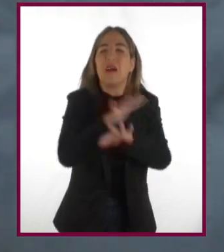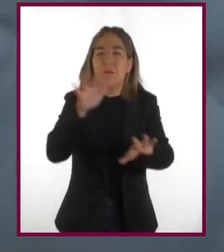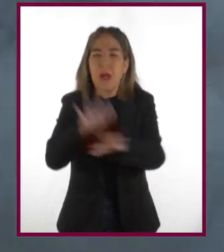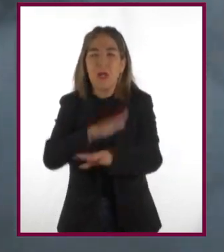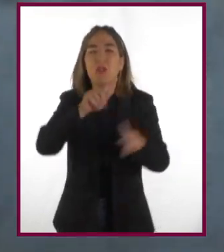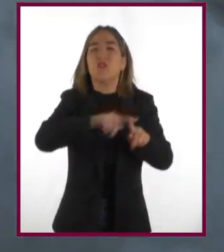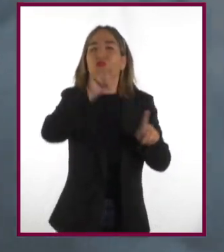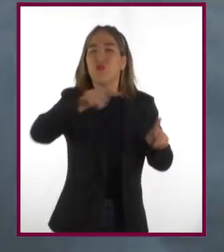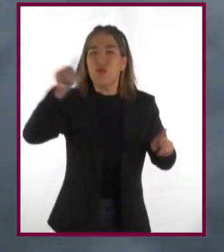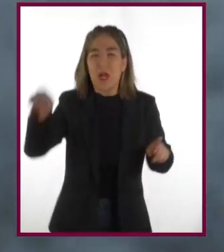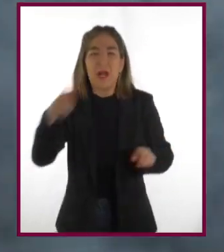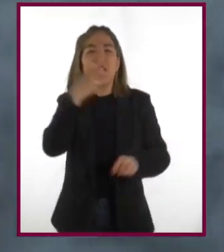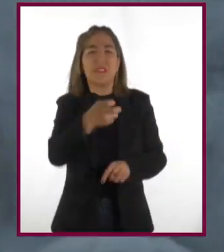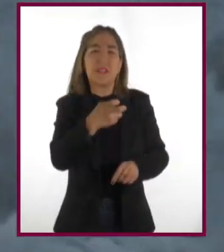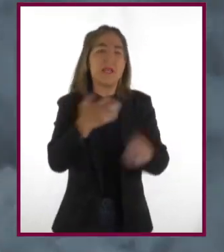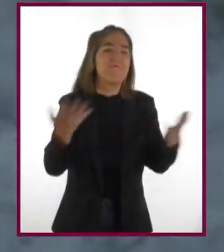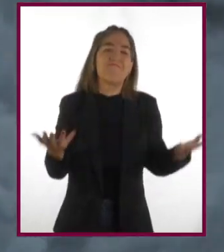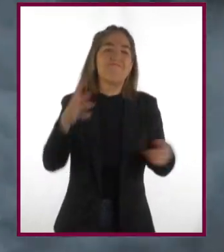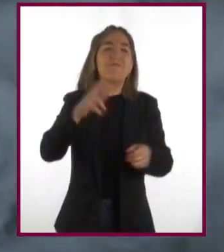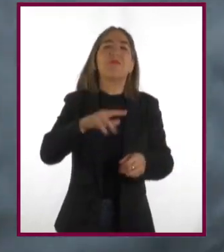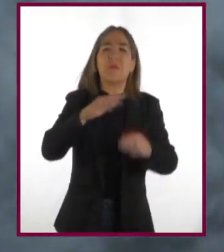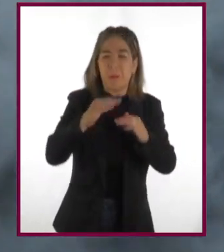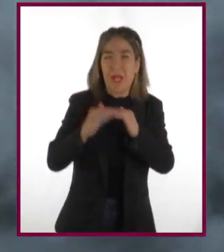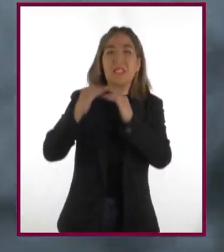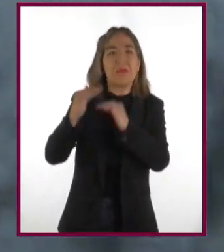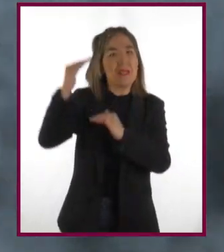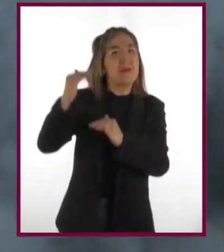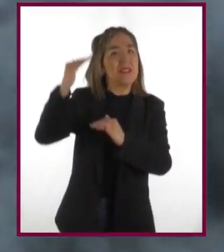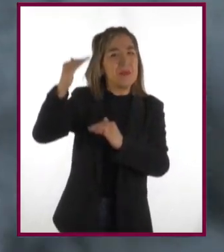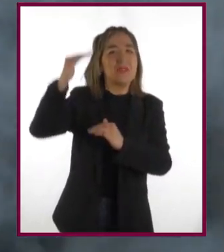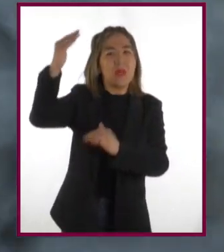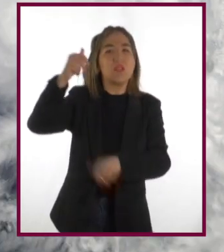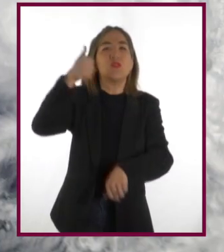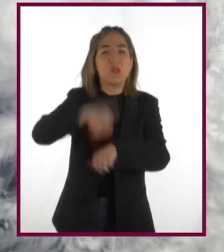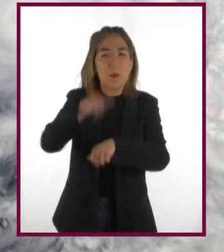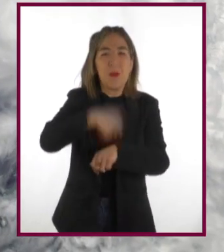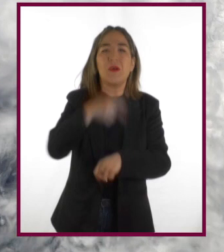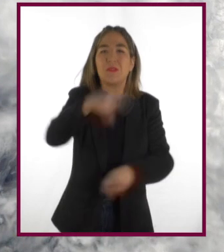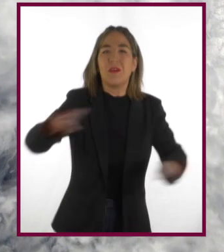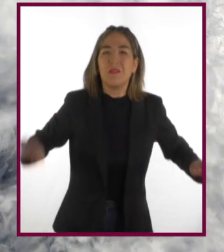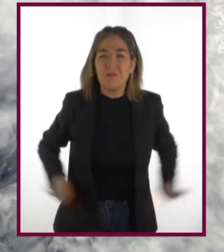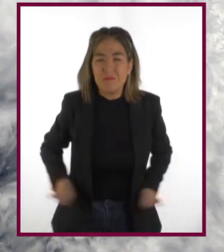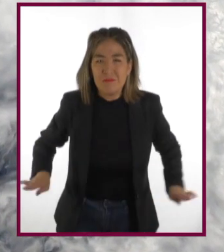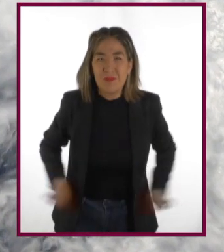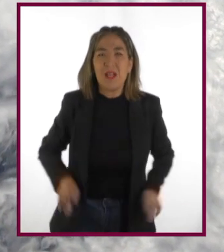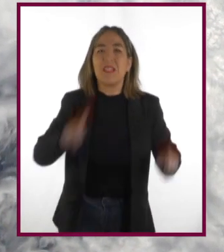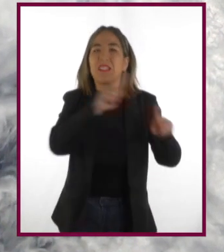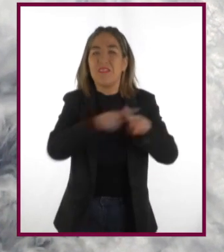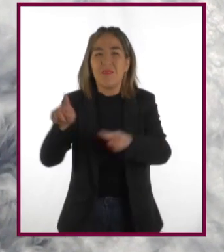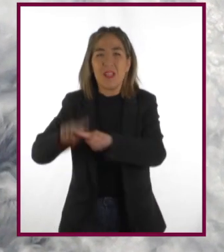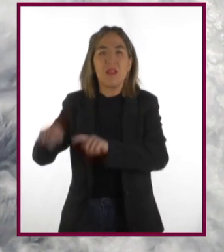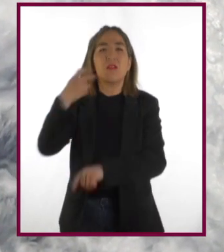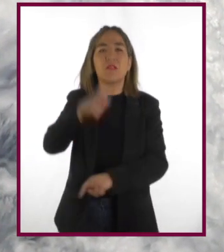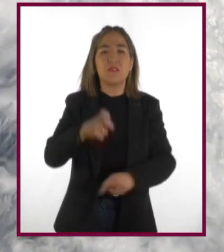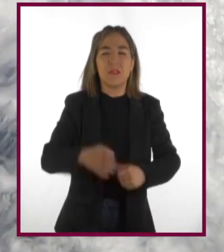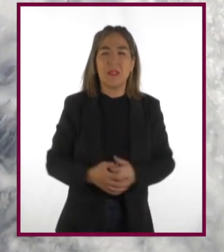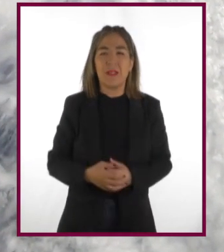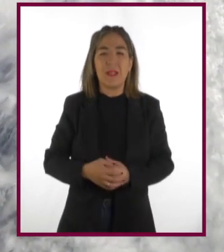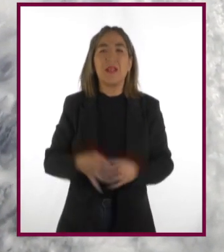aleatoria, estocástica, esto naturalmente aumenta el número de parámetros, el número de variables y el número